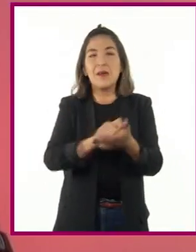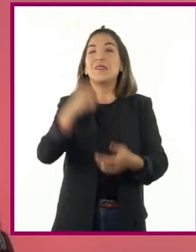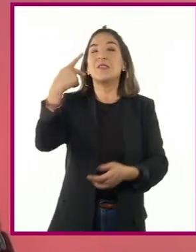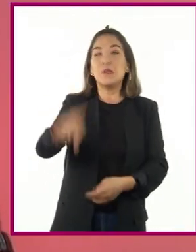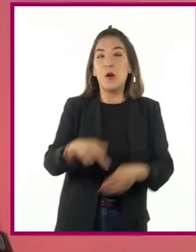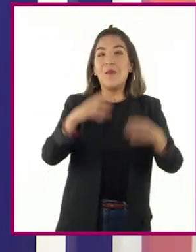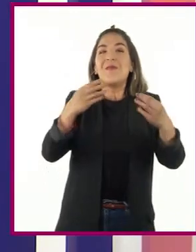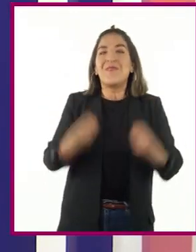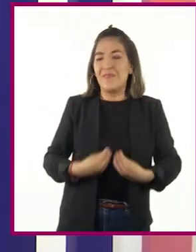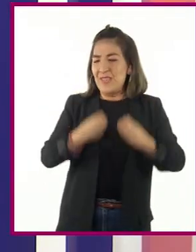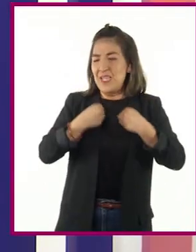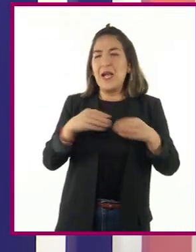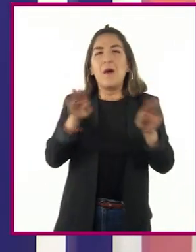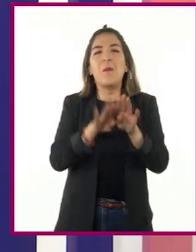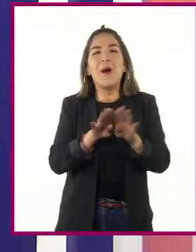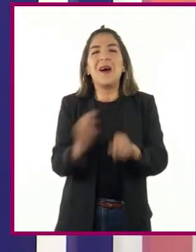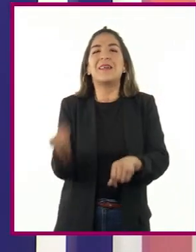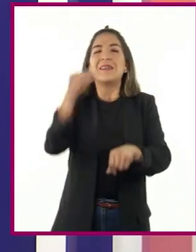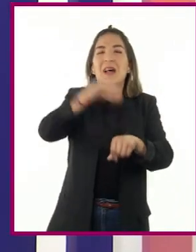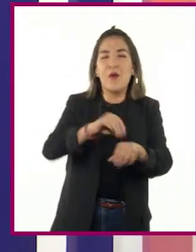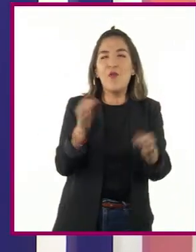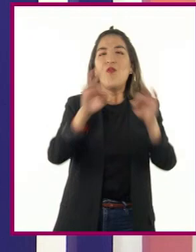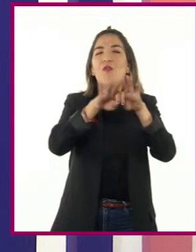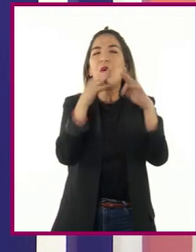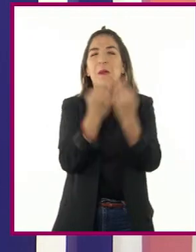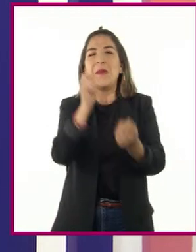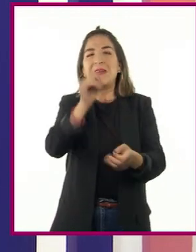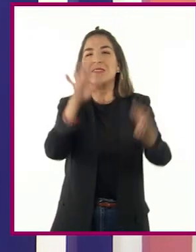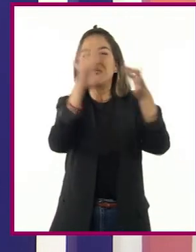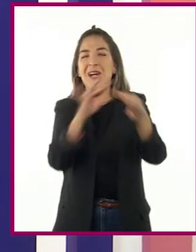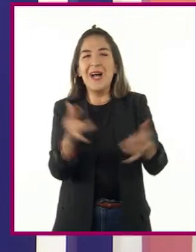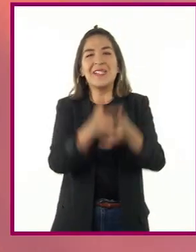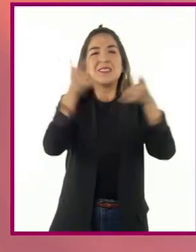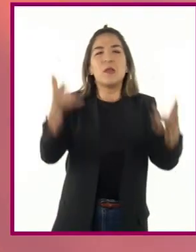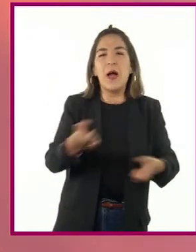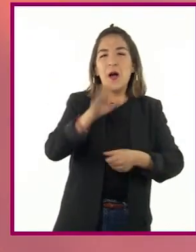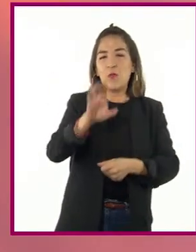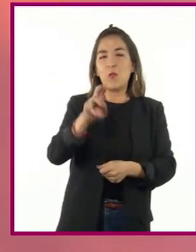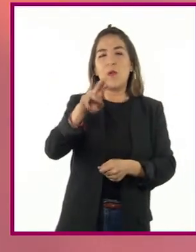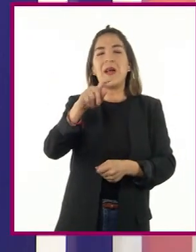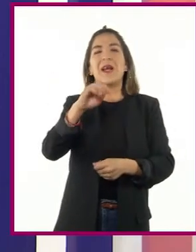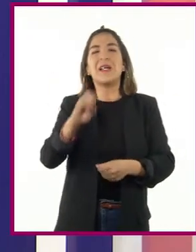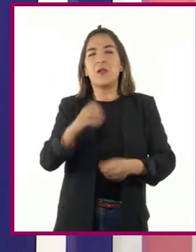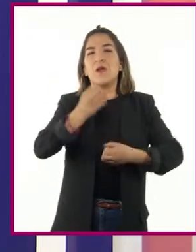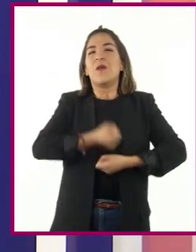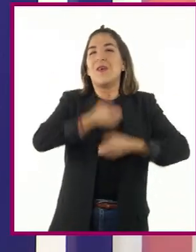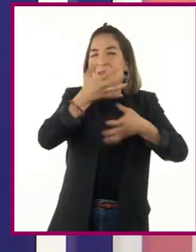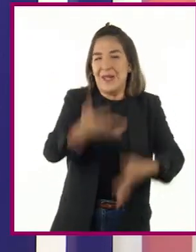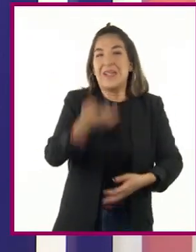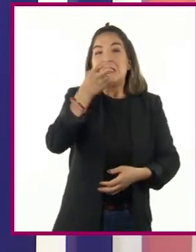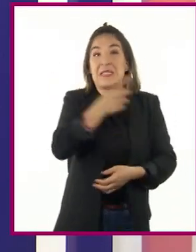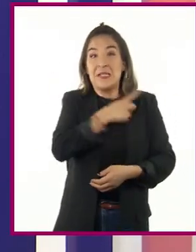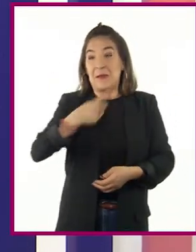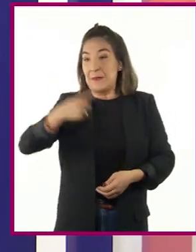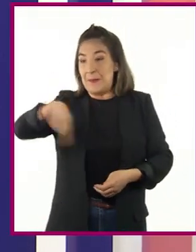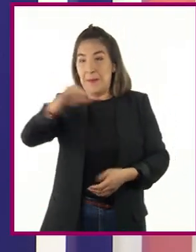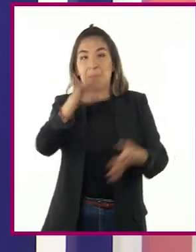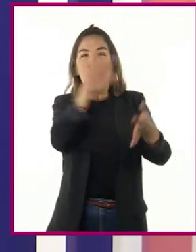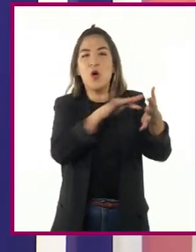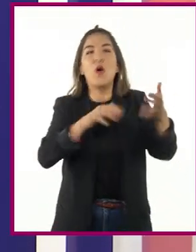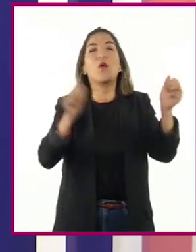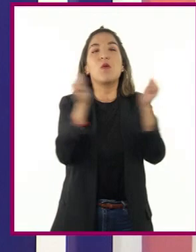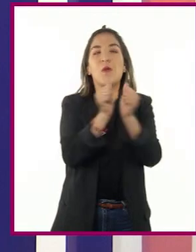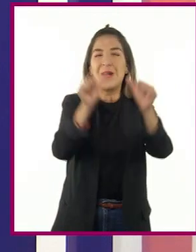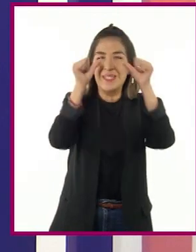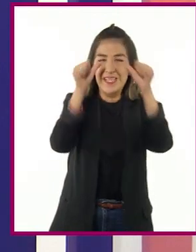que la presentan se parece un poco a la forma en la que narran un cuento, por lo que como lectores debemos leer con